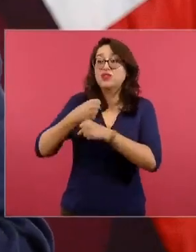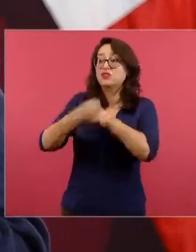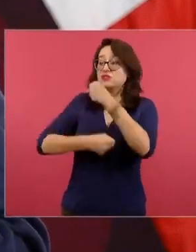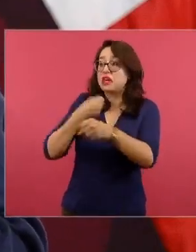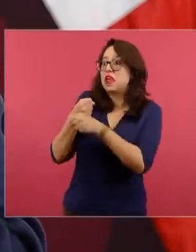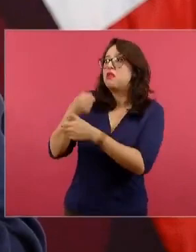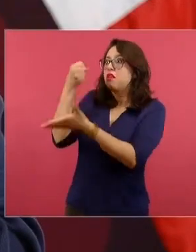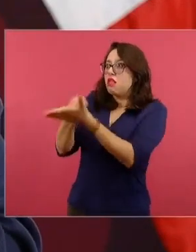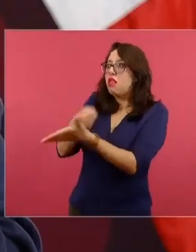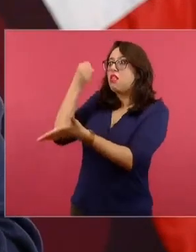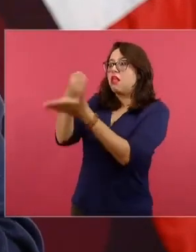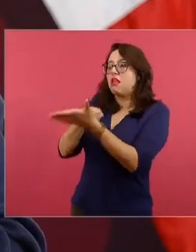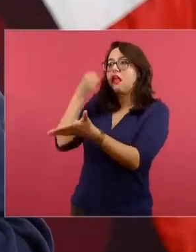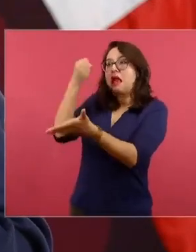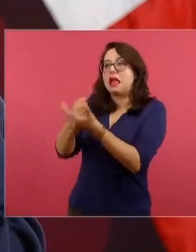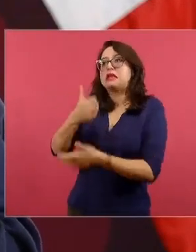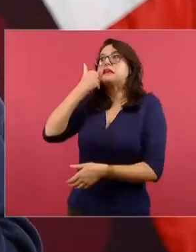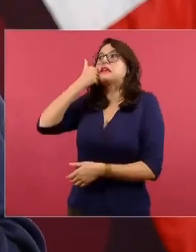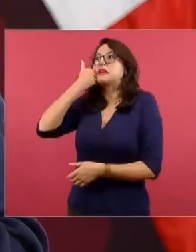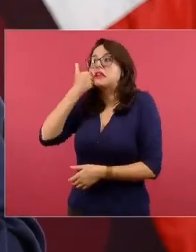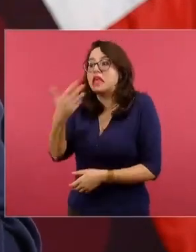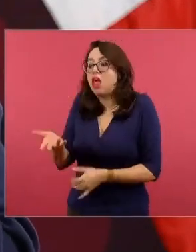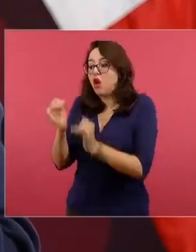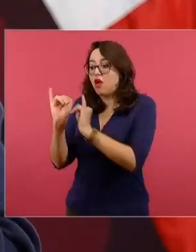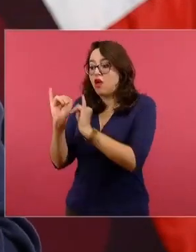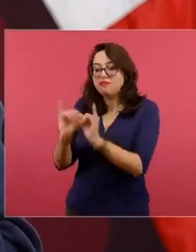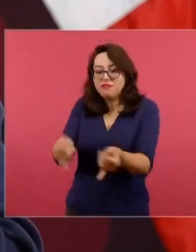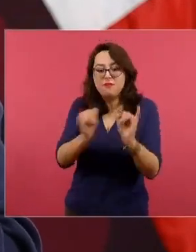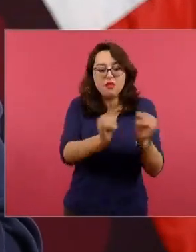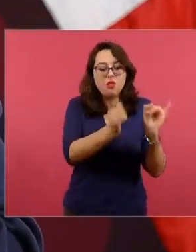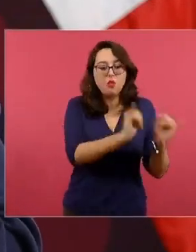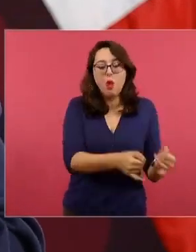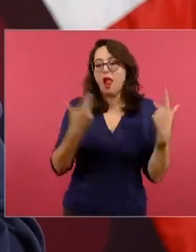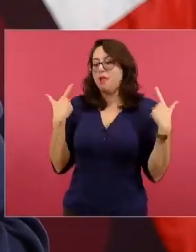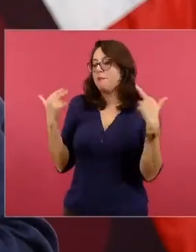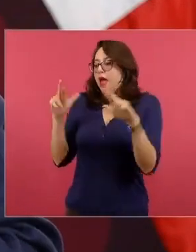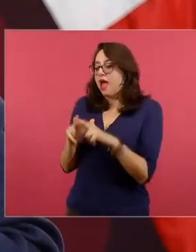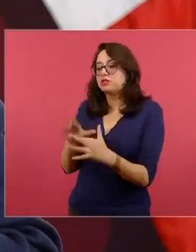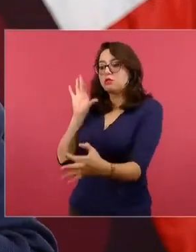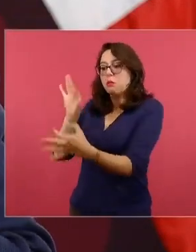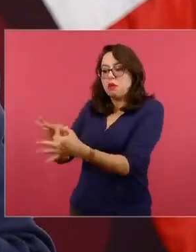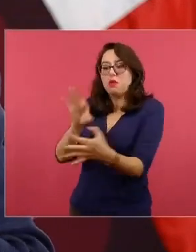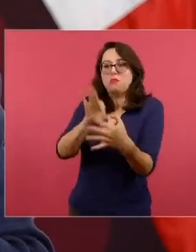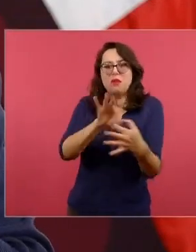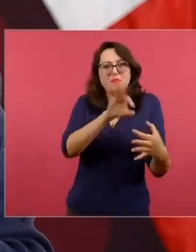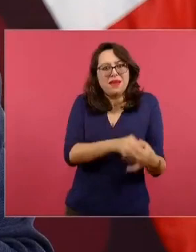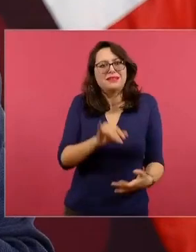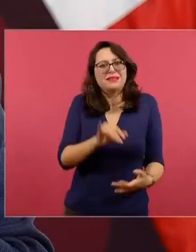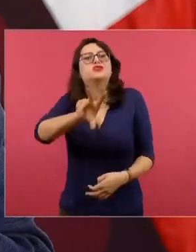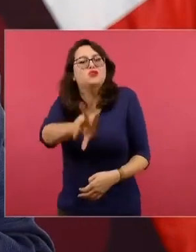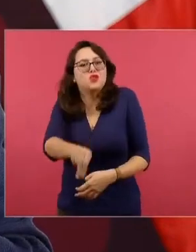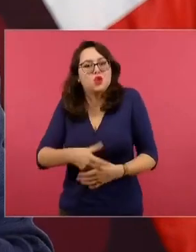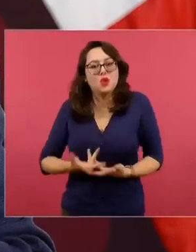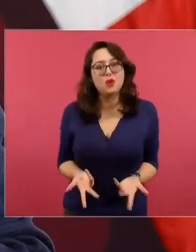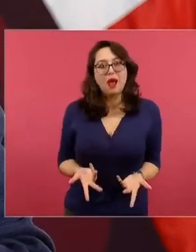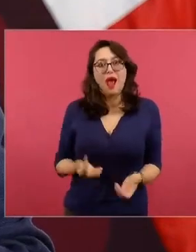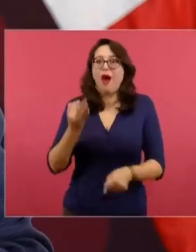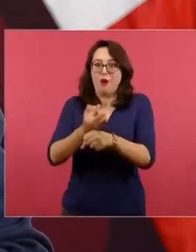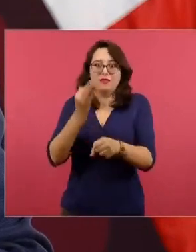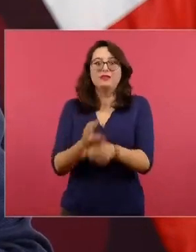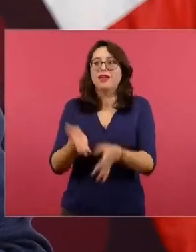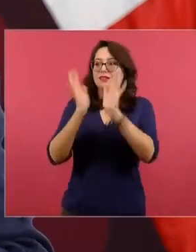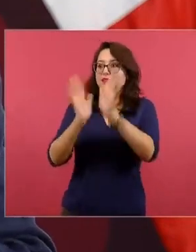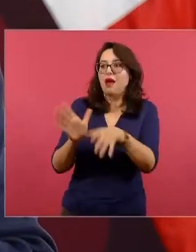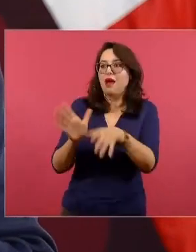plan de estudios está reconociendo: autonomía profesional o profesionalidad del docente. Y